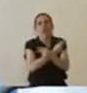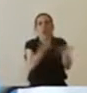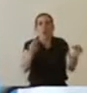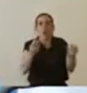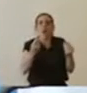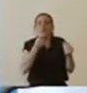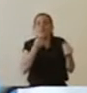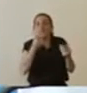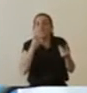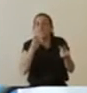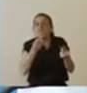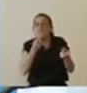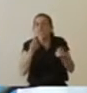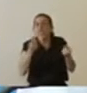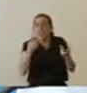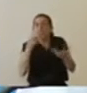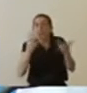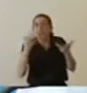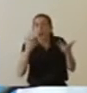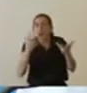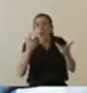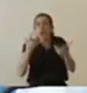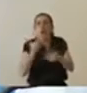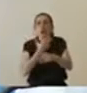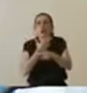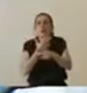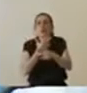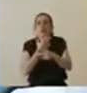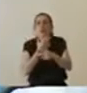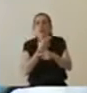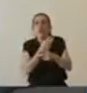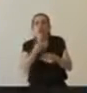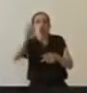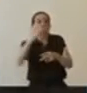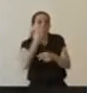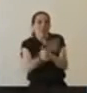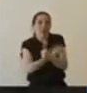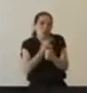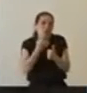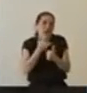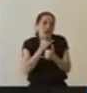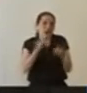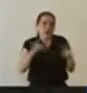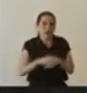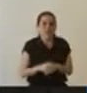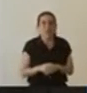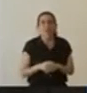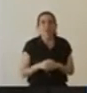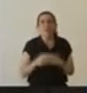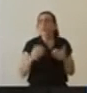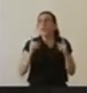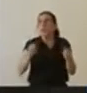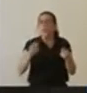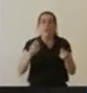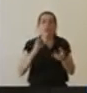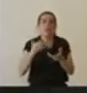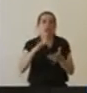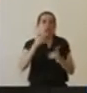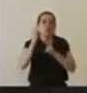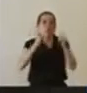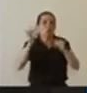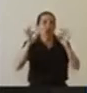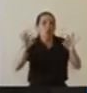se necesitara un número de dosis más de refuerzo ante esta situación. A lo mejor completar lo que dice la secretaria, y es